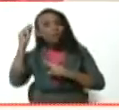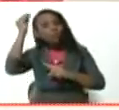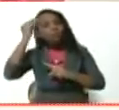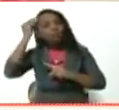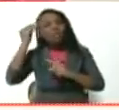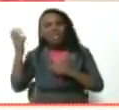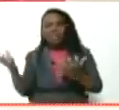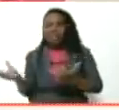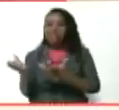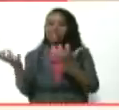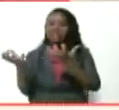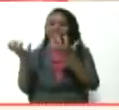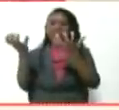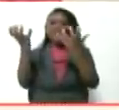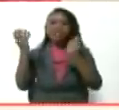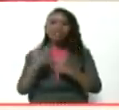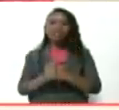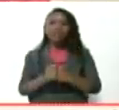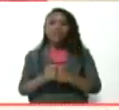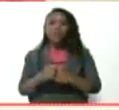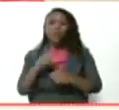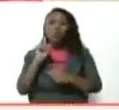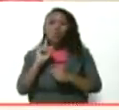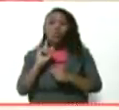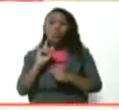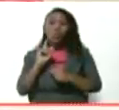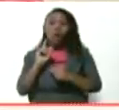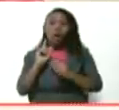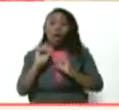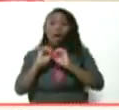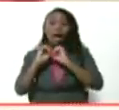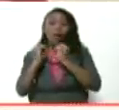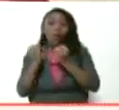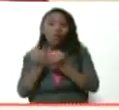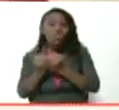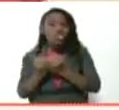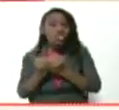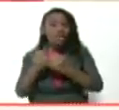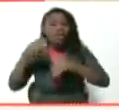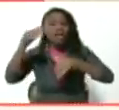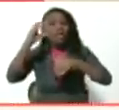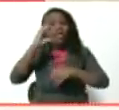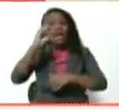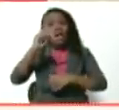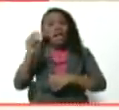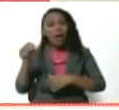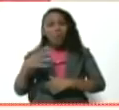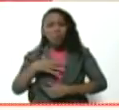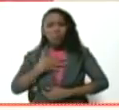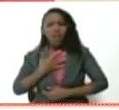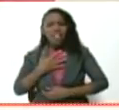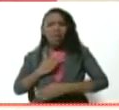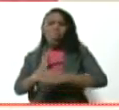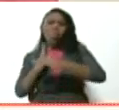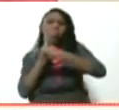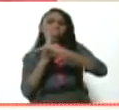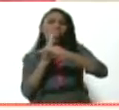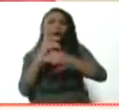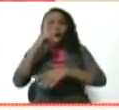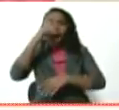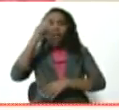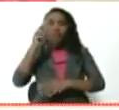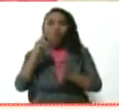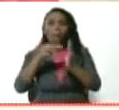quemando unas instalaciones del Consejo Nacional Electoral pueden ellos impedir que en el año